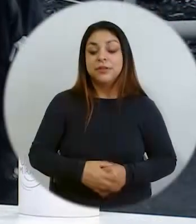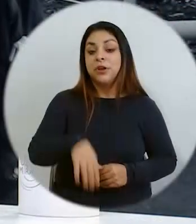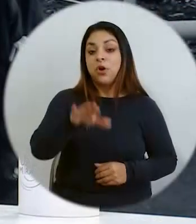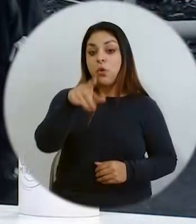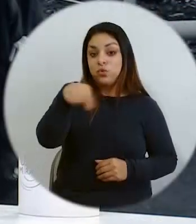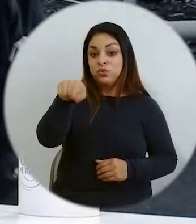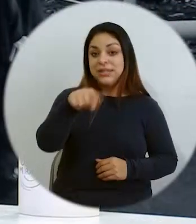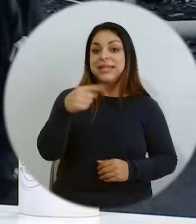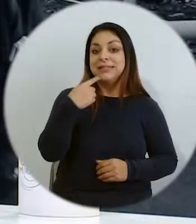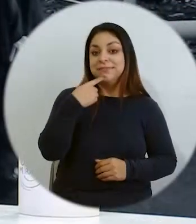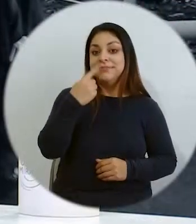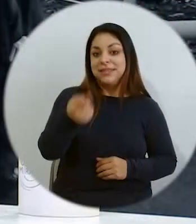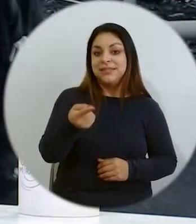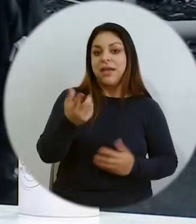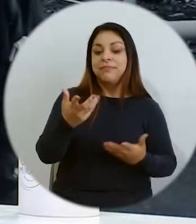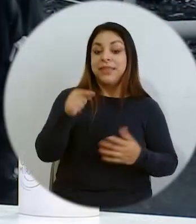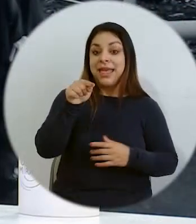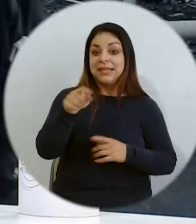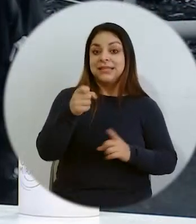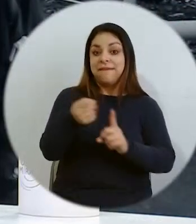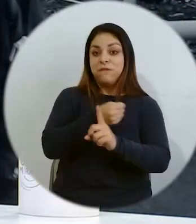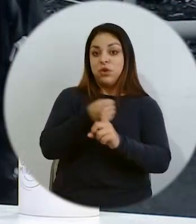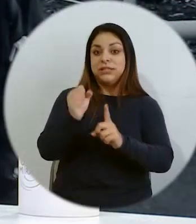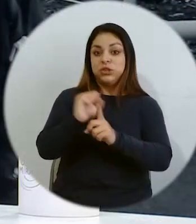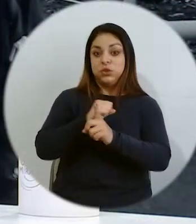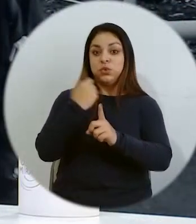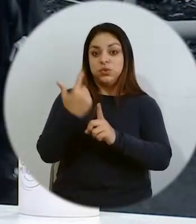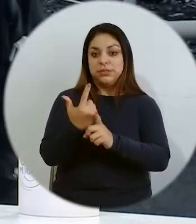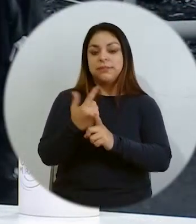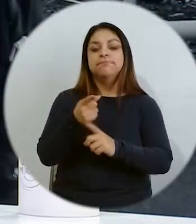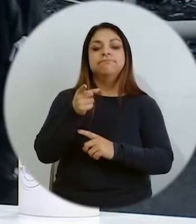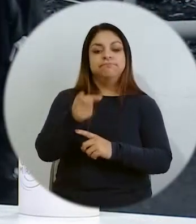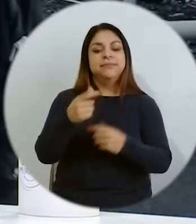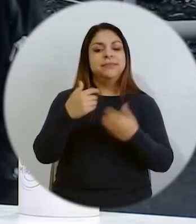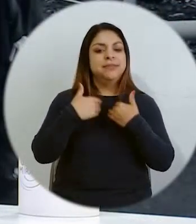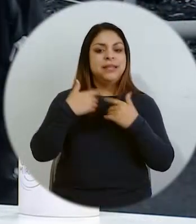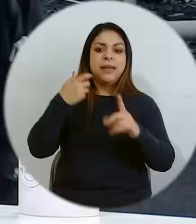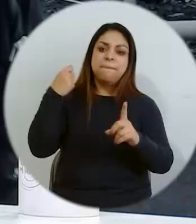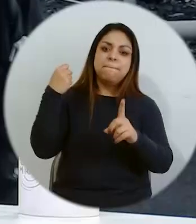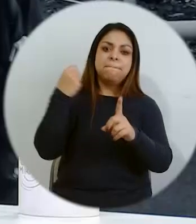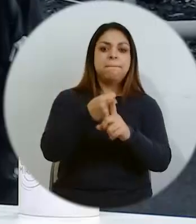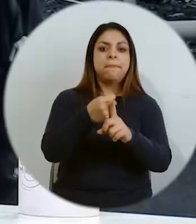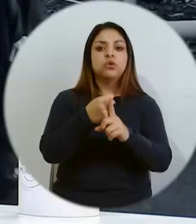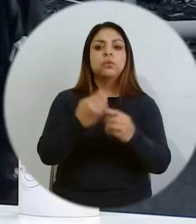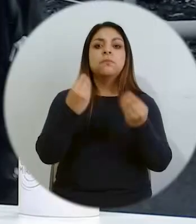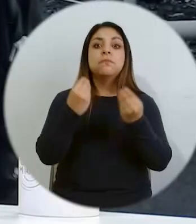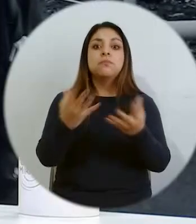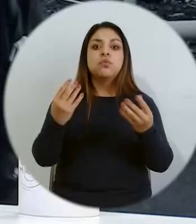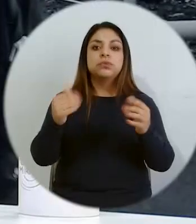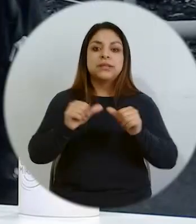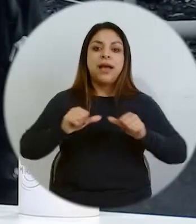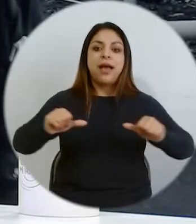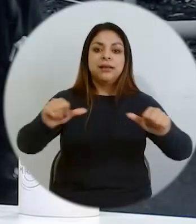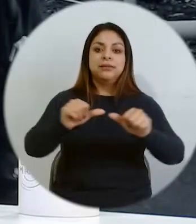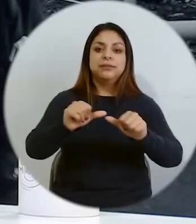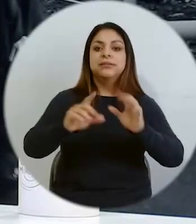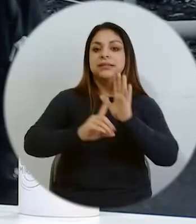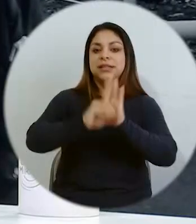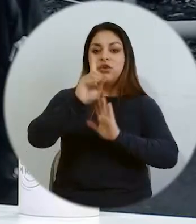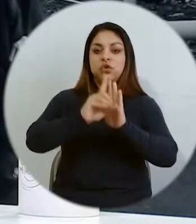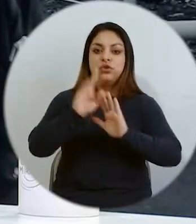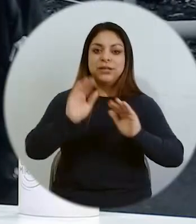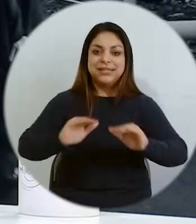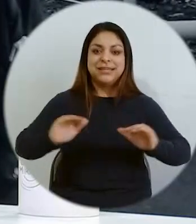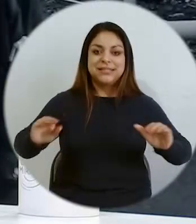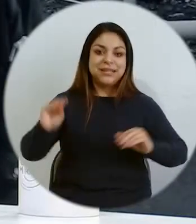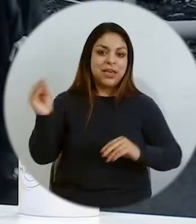Como ustedes mencionaban, esta violencia social pues tiene un impacto en múltiples áreas del desarrollo